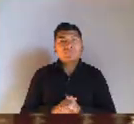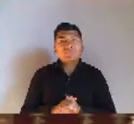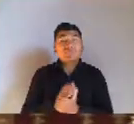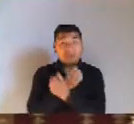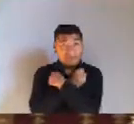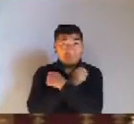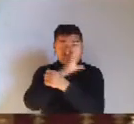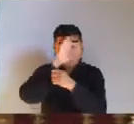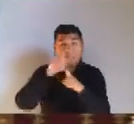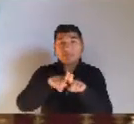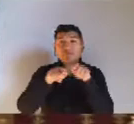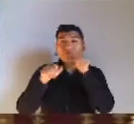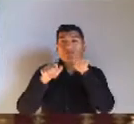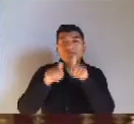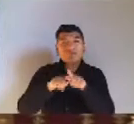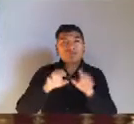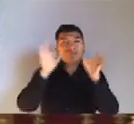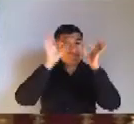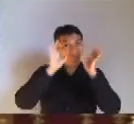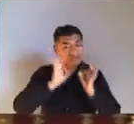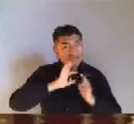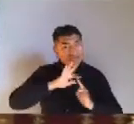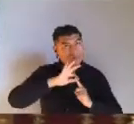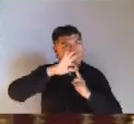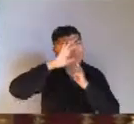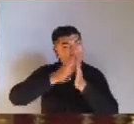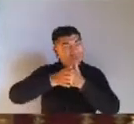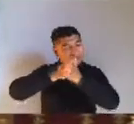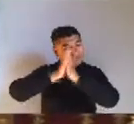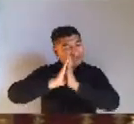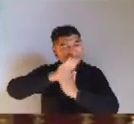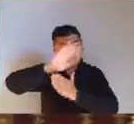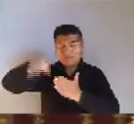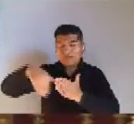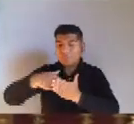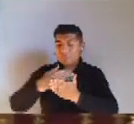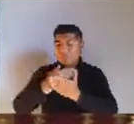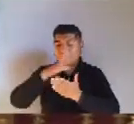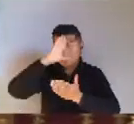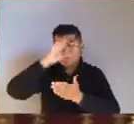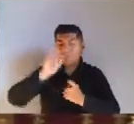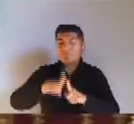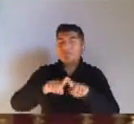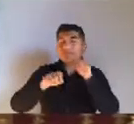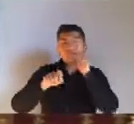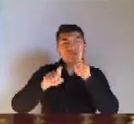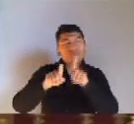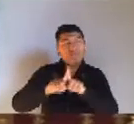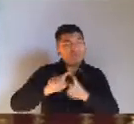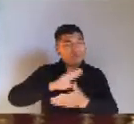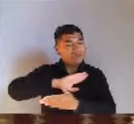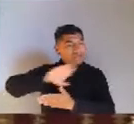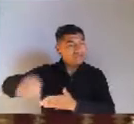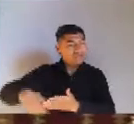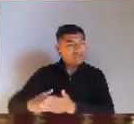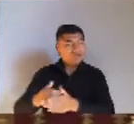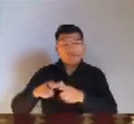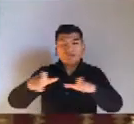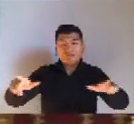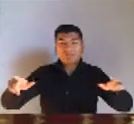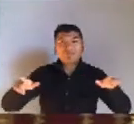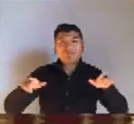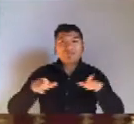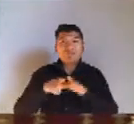Queridos hermanos, de manera muy especial pedimos por todos los hermanos y hermanas que en todas partes de